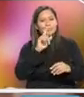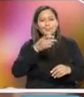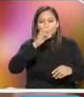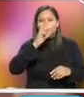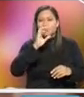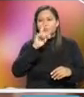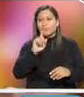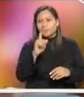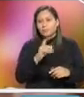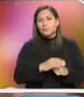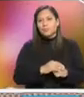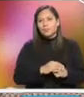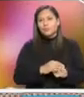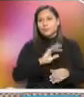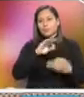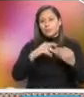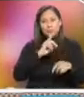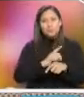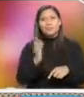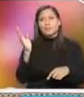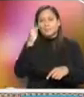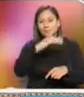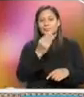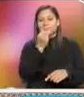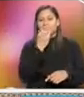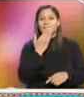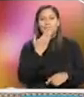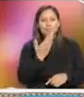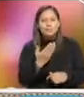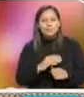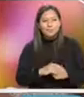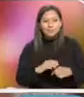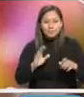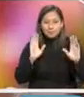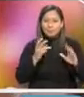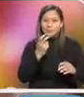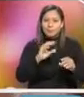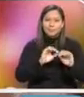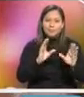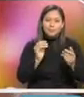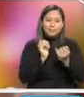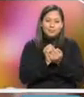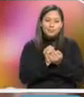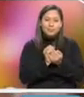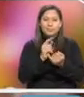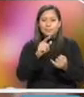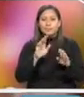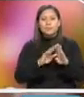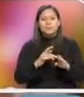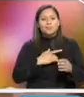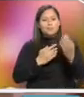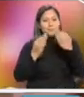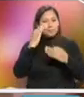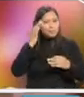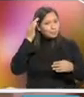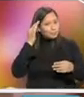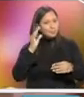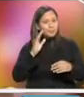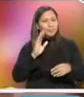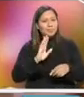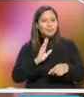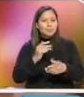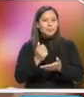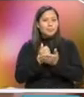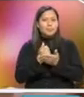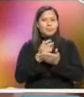agua durante el día, tenemos una buena alimentación y demás, y obviamente pues también consentir a veces el cabello que tantos favores